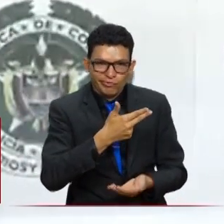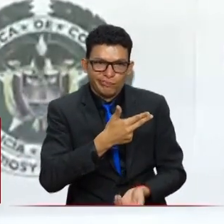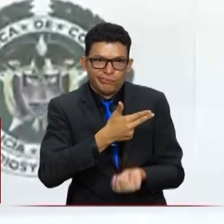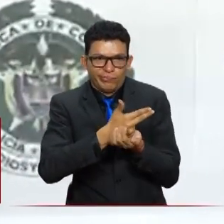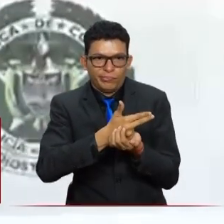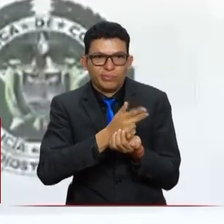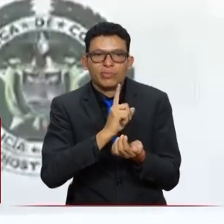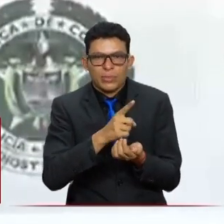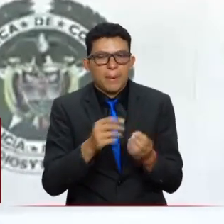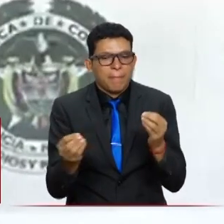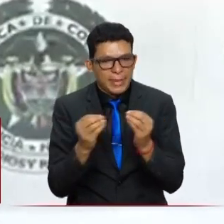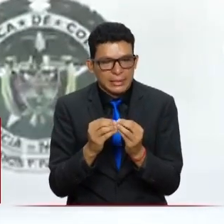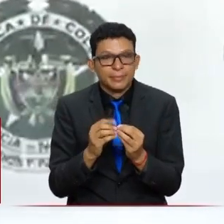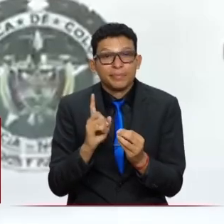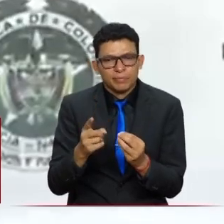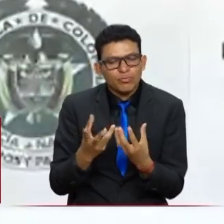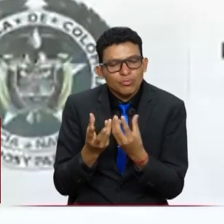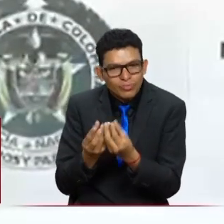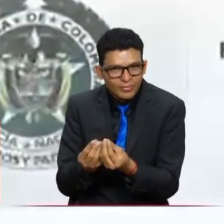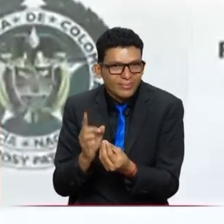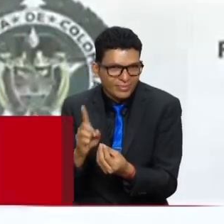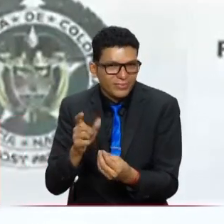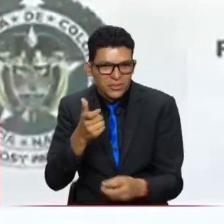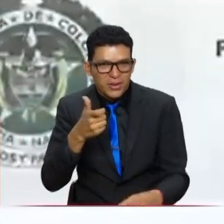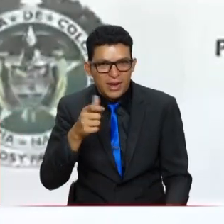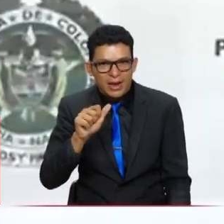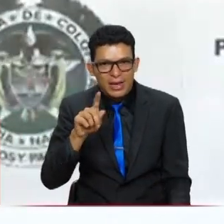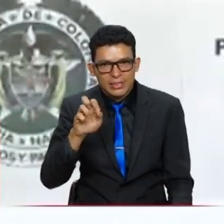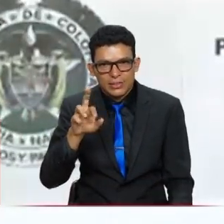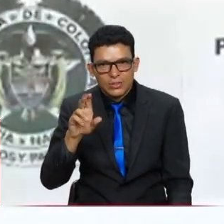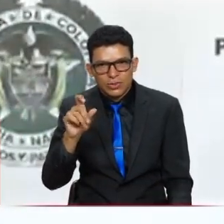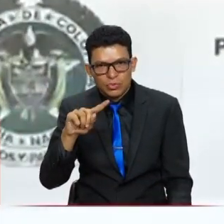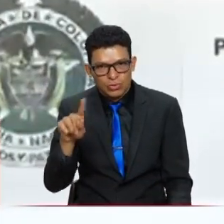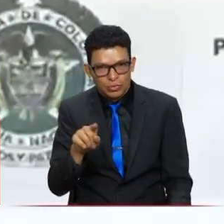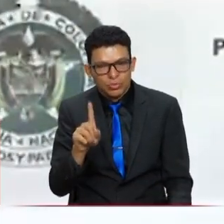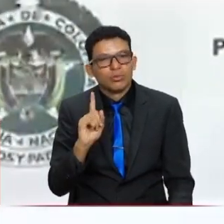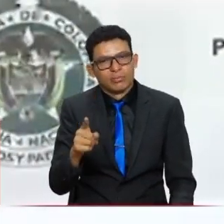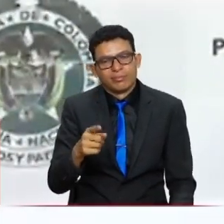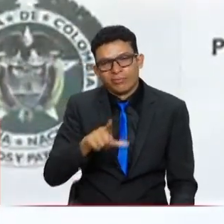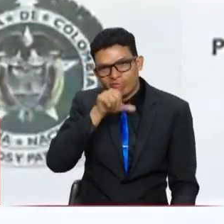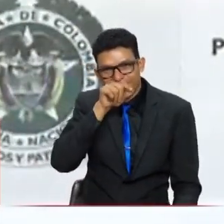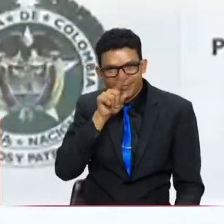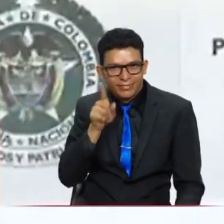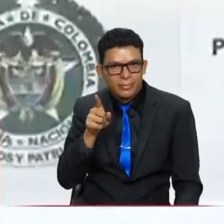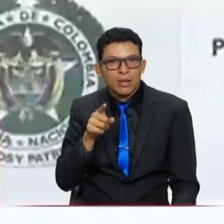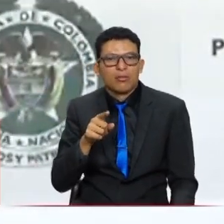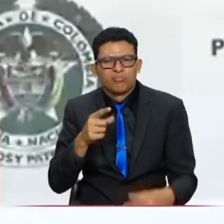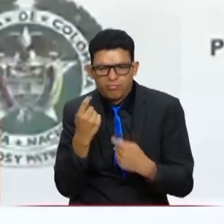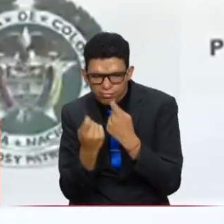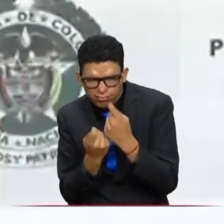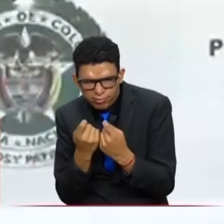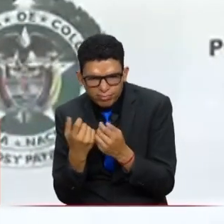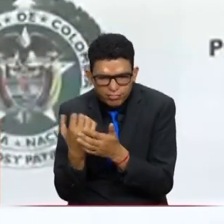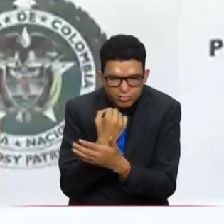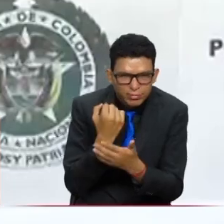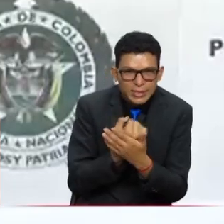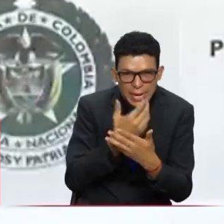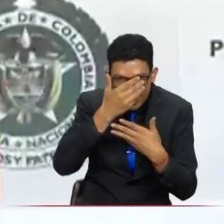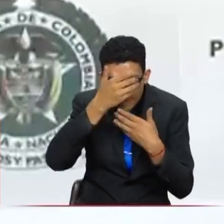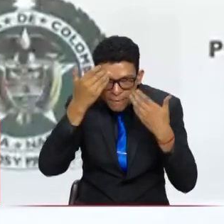pertenecían al grupo delincuencial denominado los galleros dedicados a dinamizar la ejecución de delitos en esta